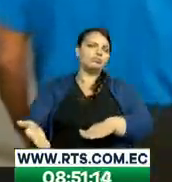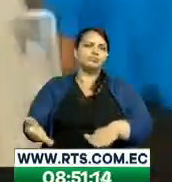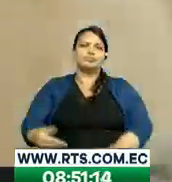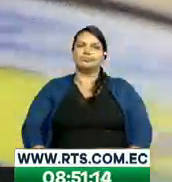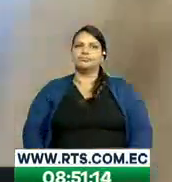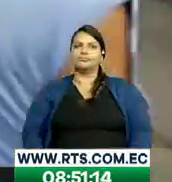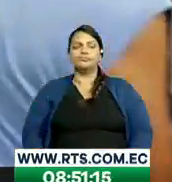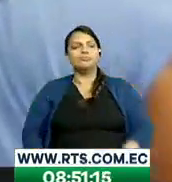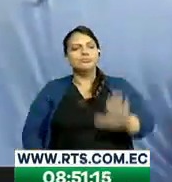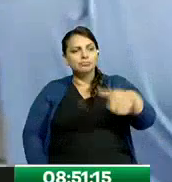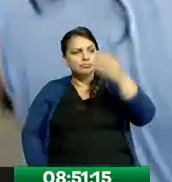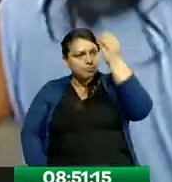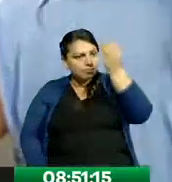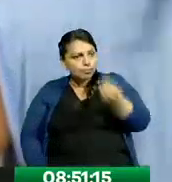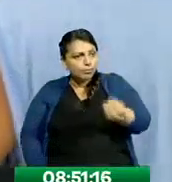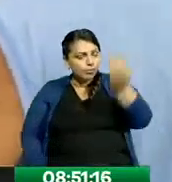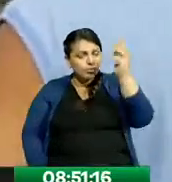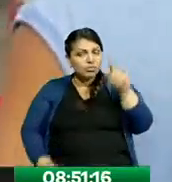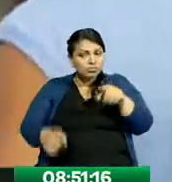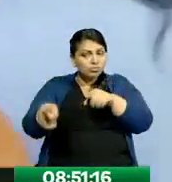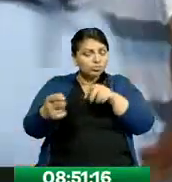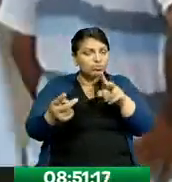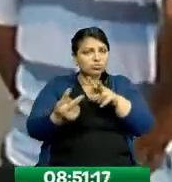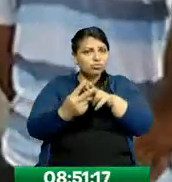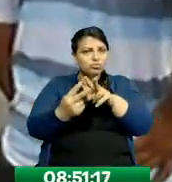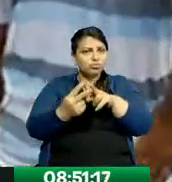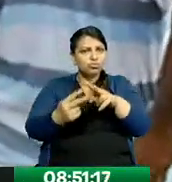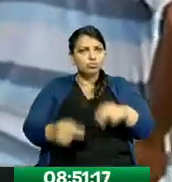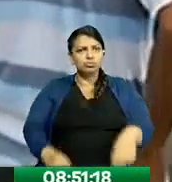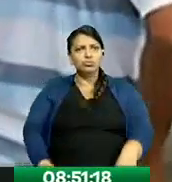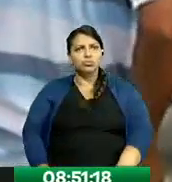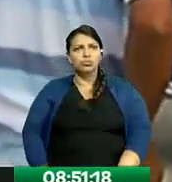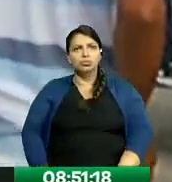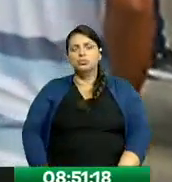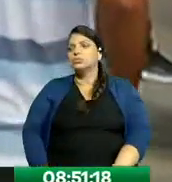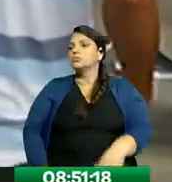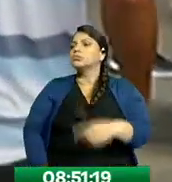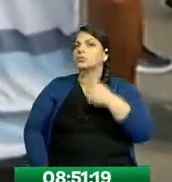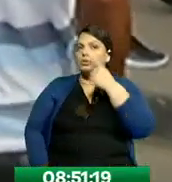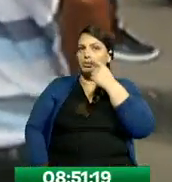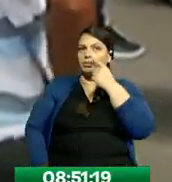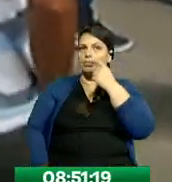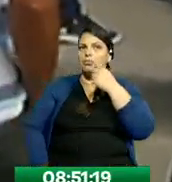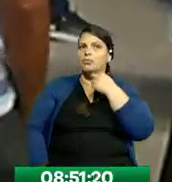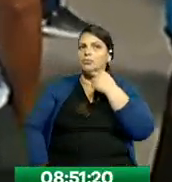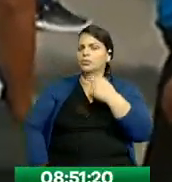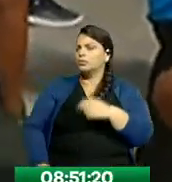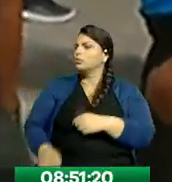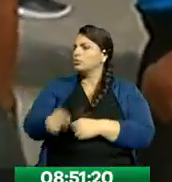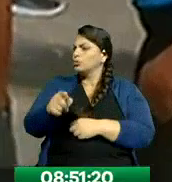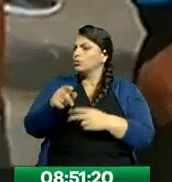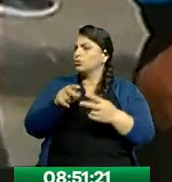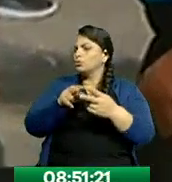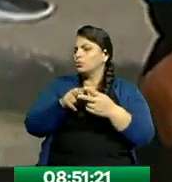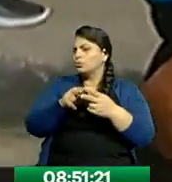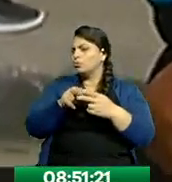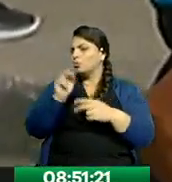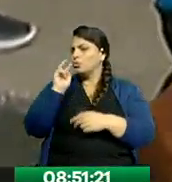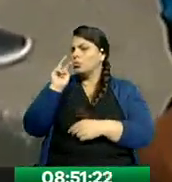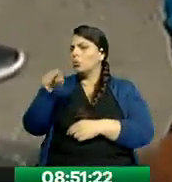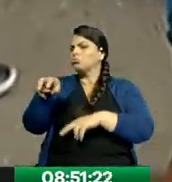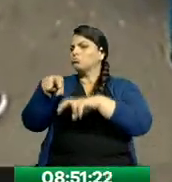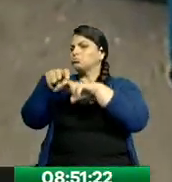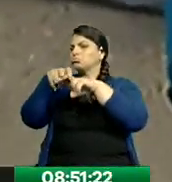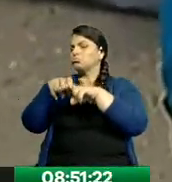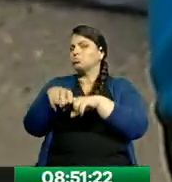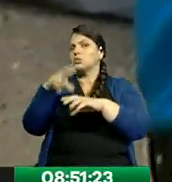consulta. ¿De repente conocían a la víctima? Él llegaba solamente, se sentaba ahí a esperar el expreso. De ahí, no, nada